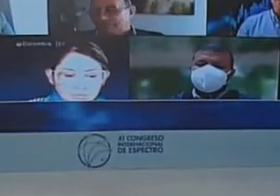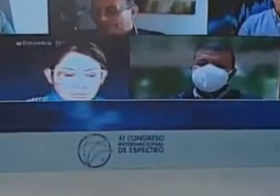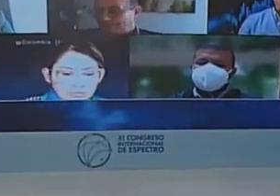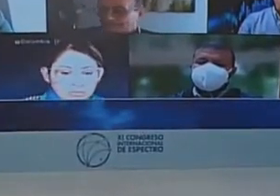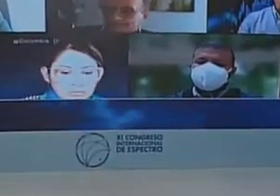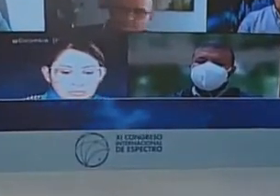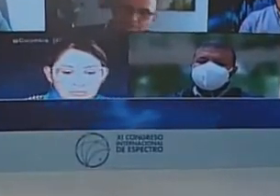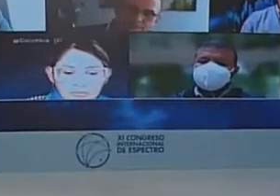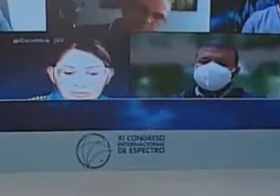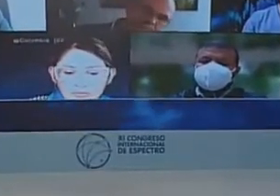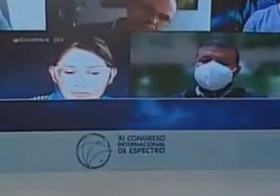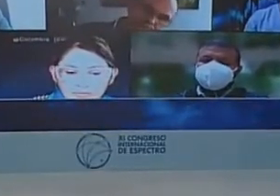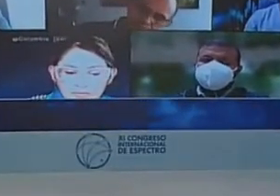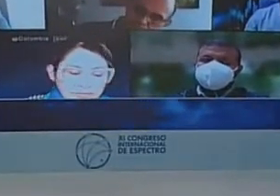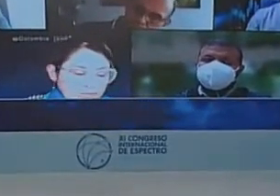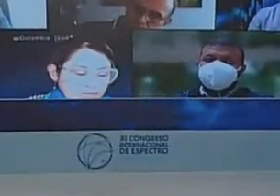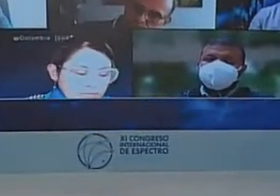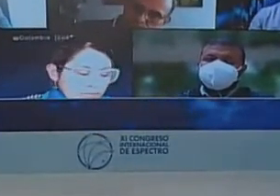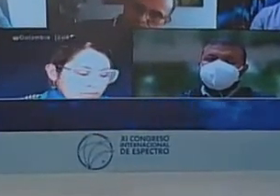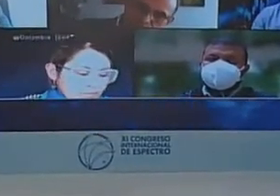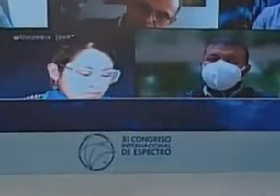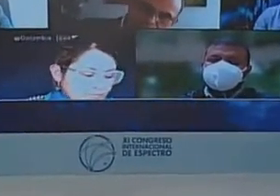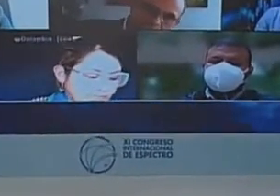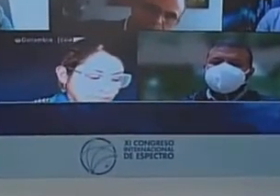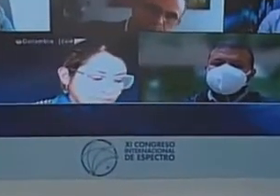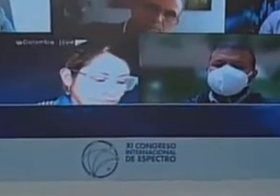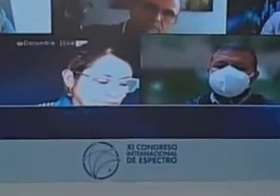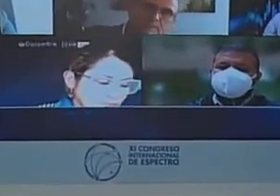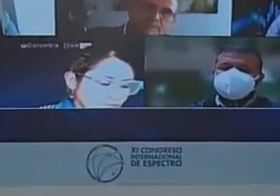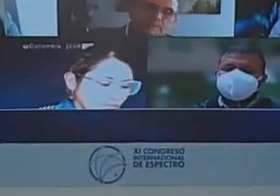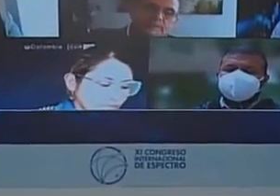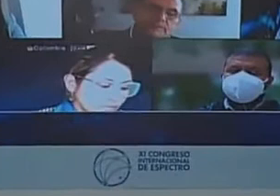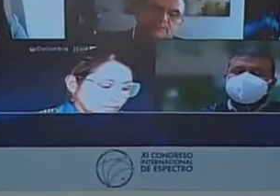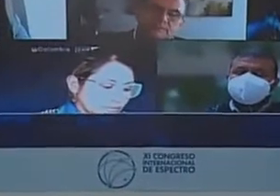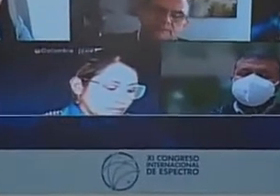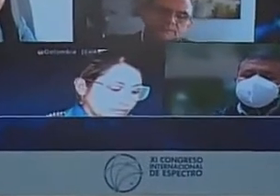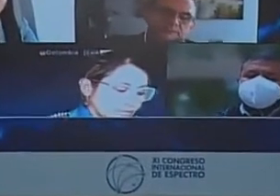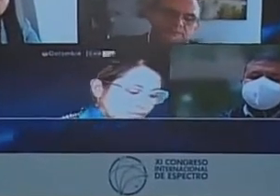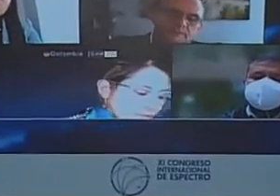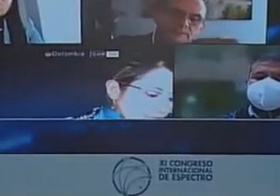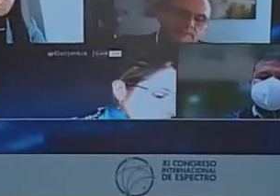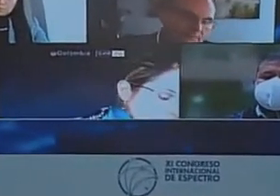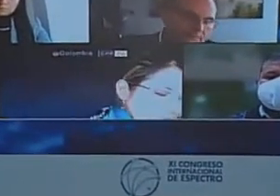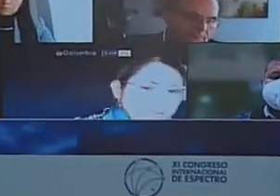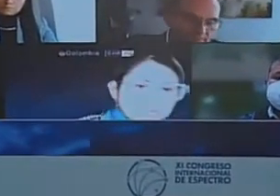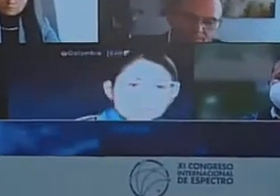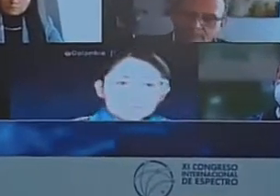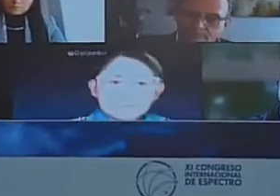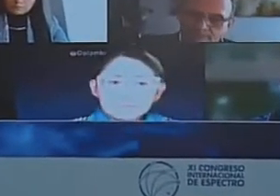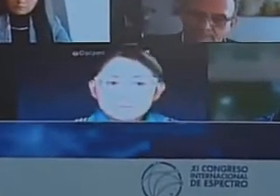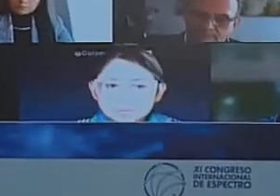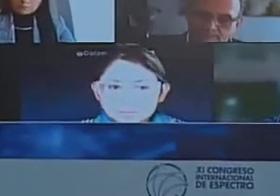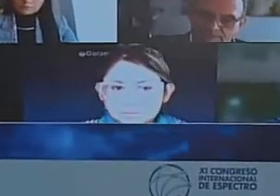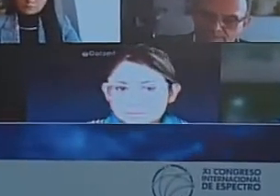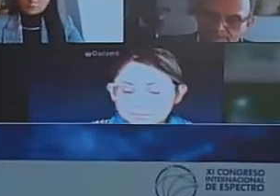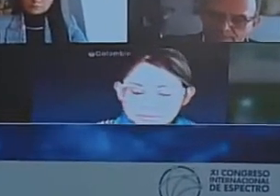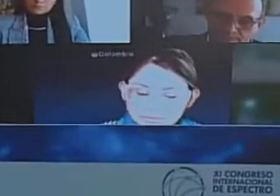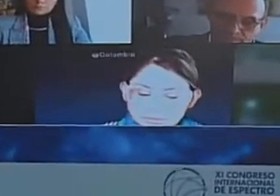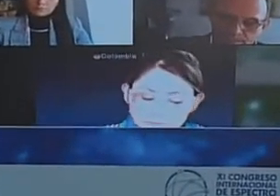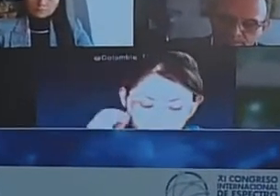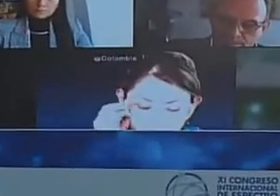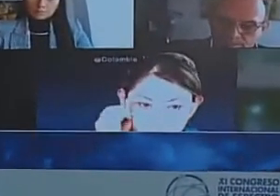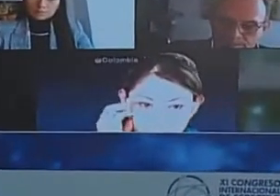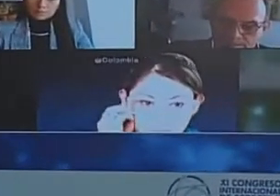existen oportunidades de uso de espectro. Y pues tuvimos la oportunidad en esas mesas de trabajo de conocer los